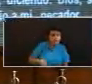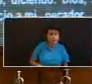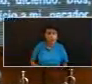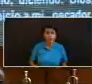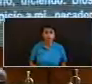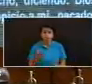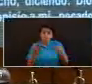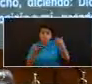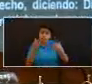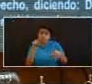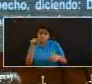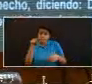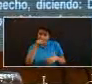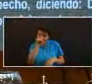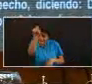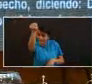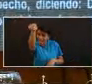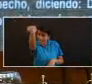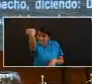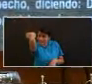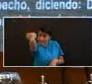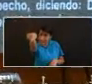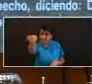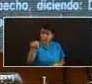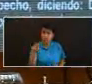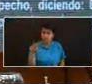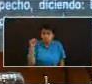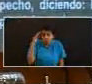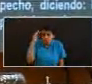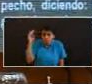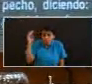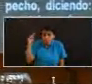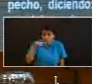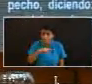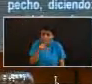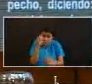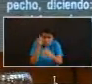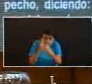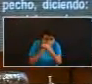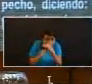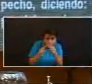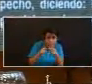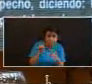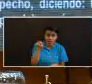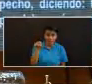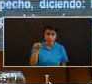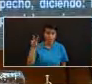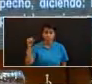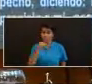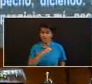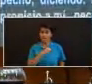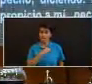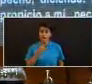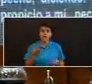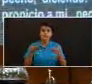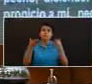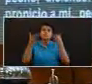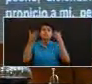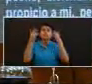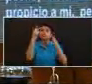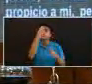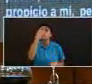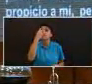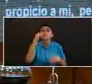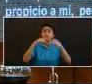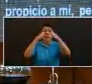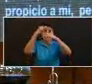O quizás estás por ahí atrás, no lo sé, o estás escondido por ahí. No quería ni aún alzar los ojos al cielo,